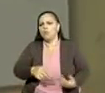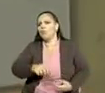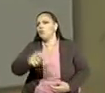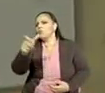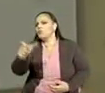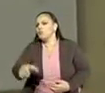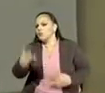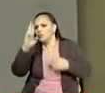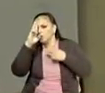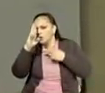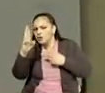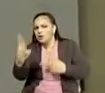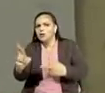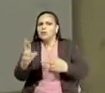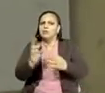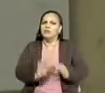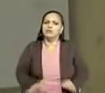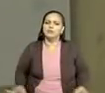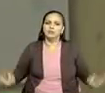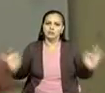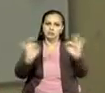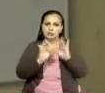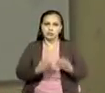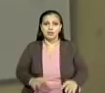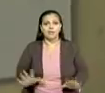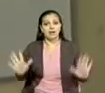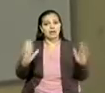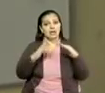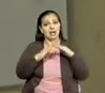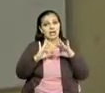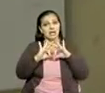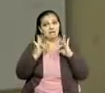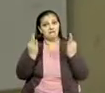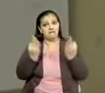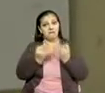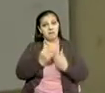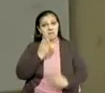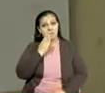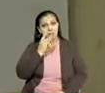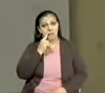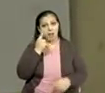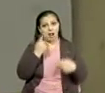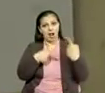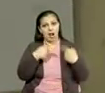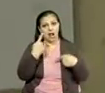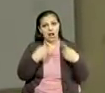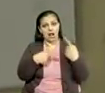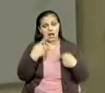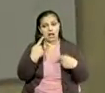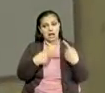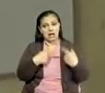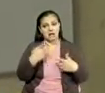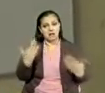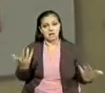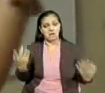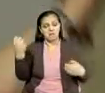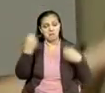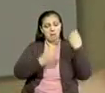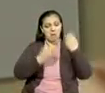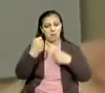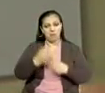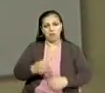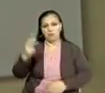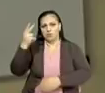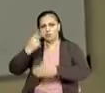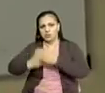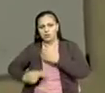tipo de situación de violencia, porque muchas veces nuestros hijos e hijas imitan comportamientos en casa. No debemos decir a nuestros hijos, si él te golpea,